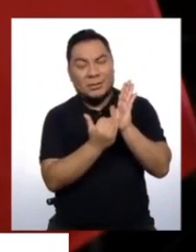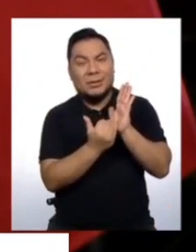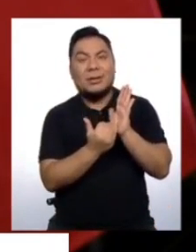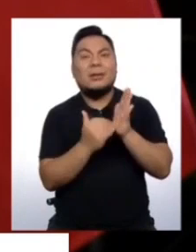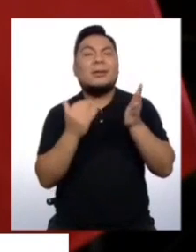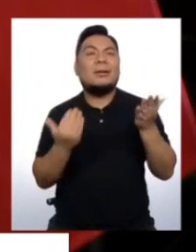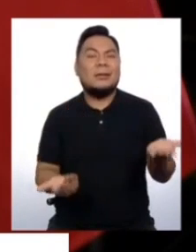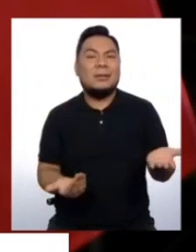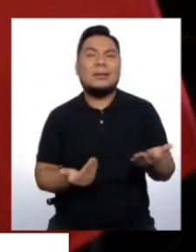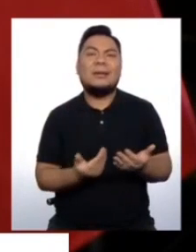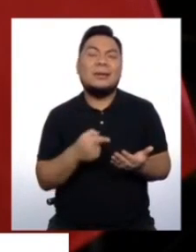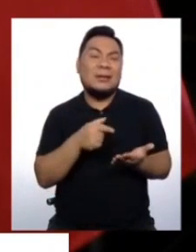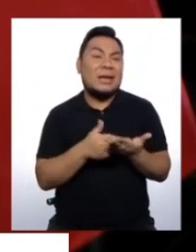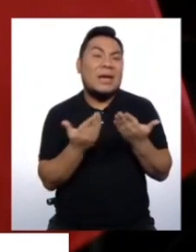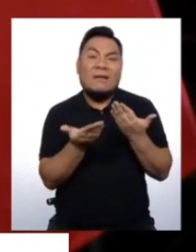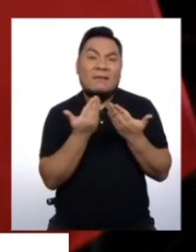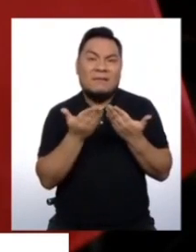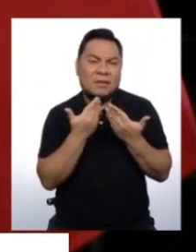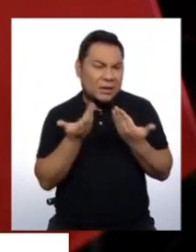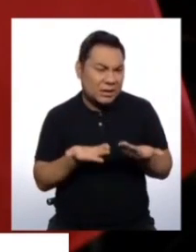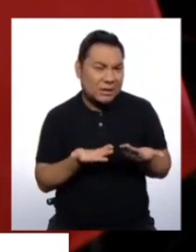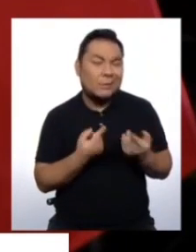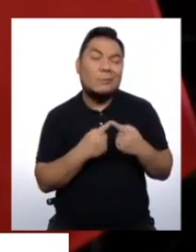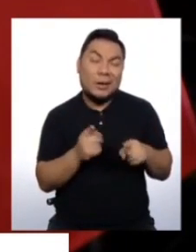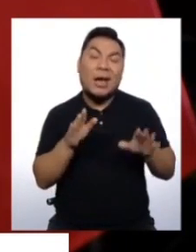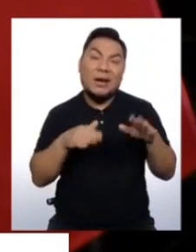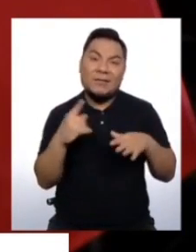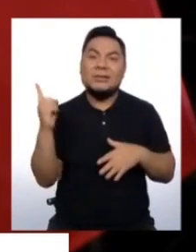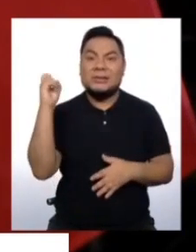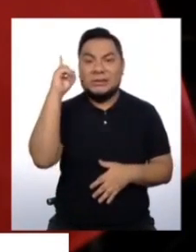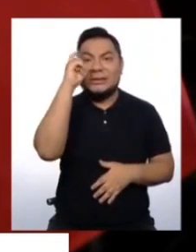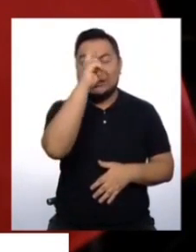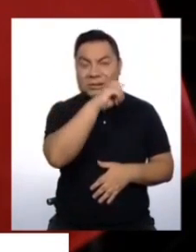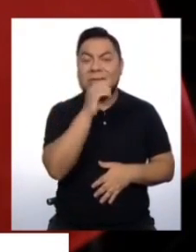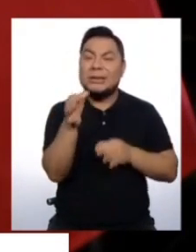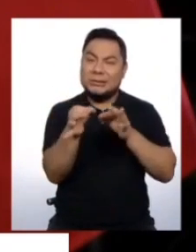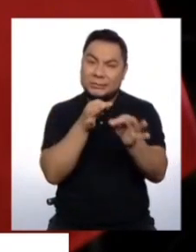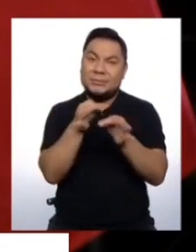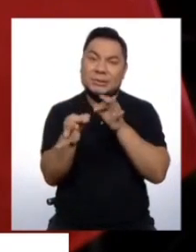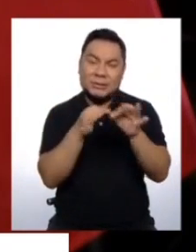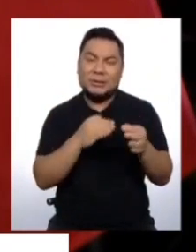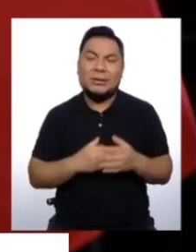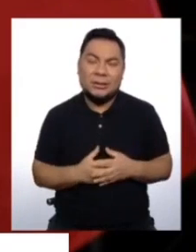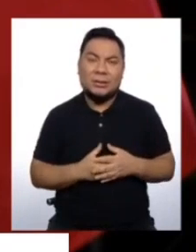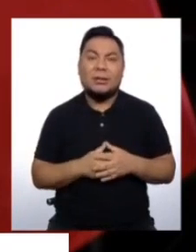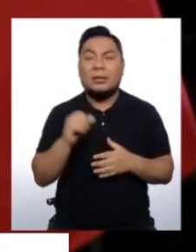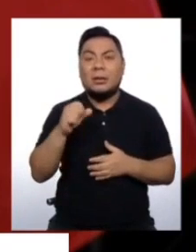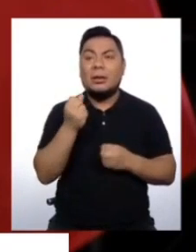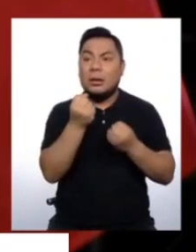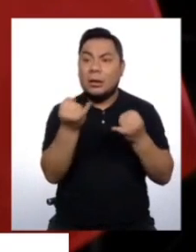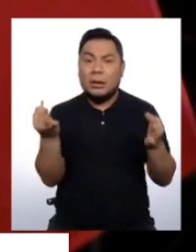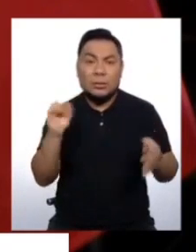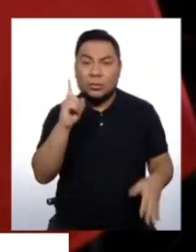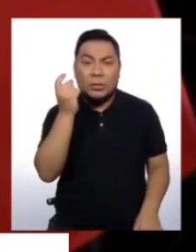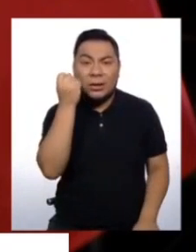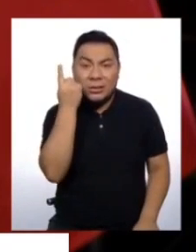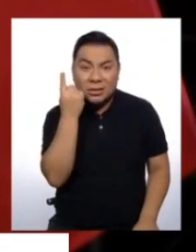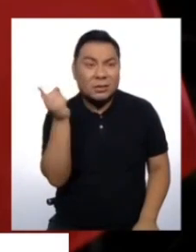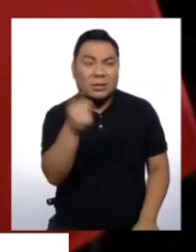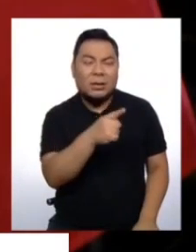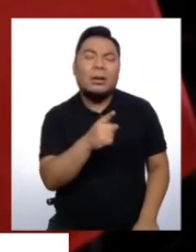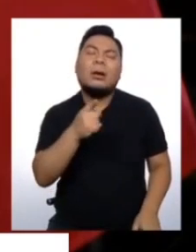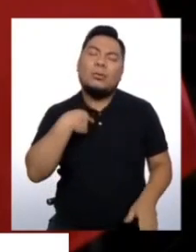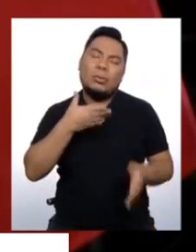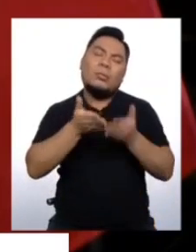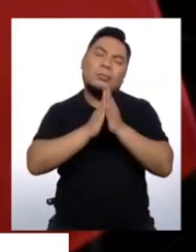siendo simples de fondo, pueden ser un poco difíciles de explicar y si algunos no se entendieron, pido las